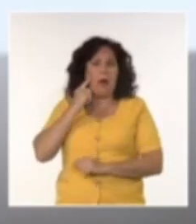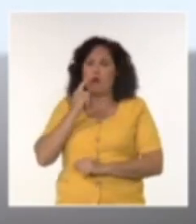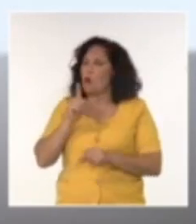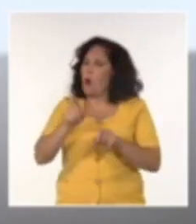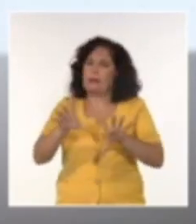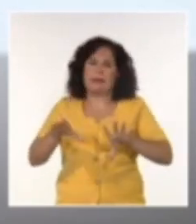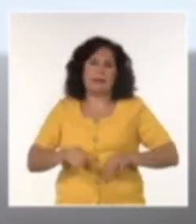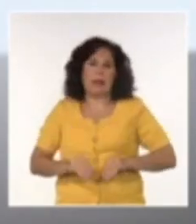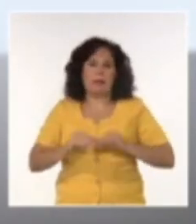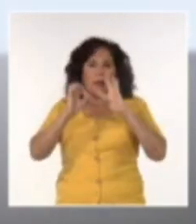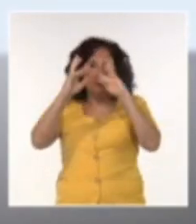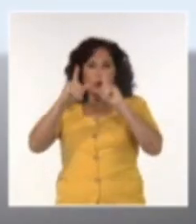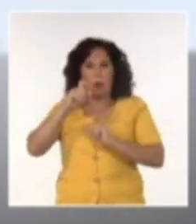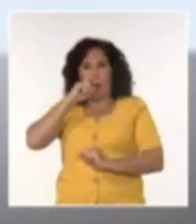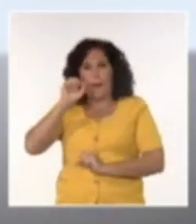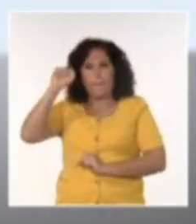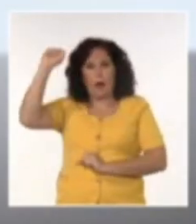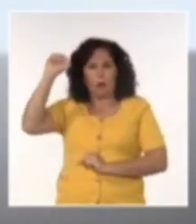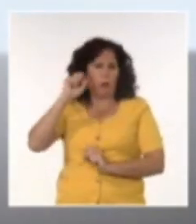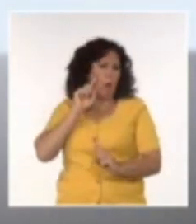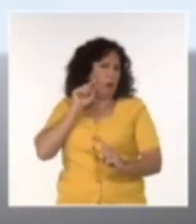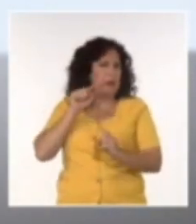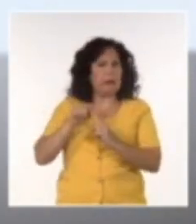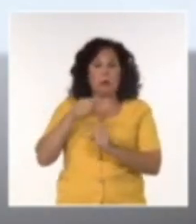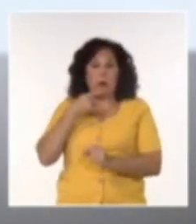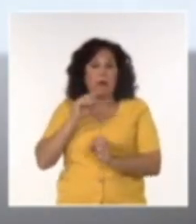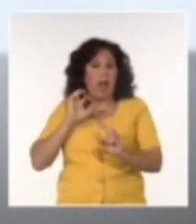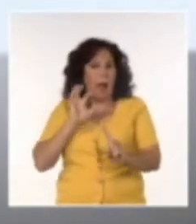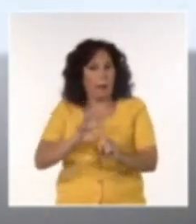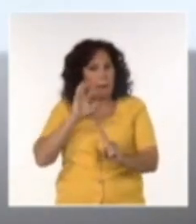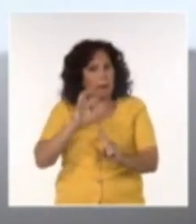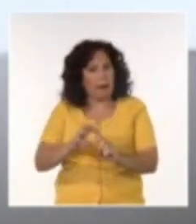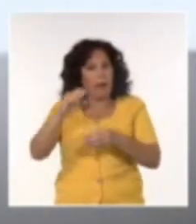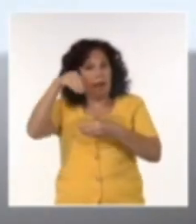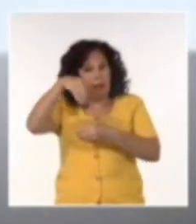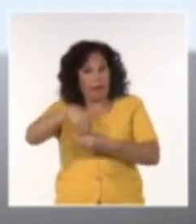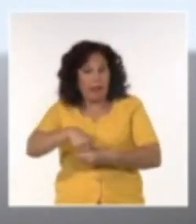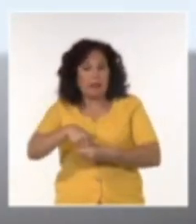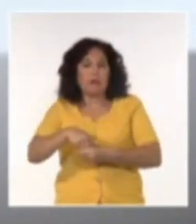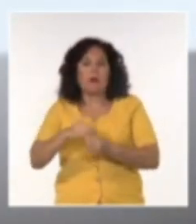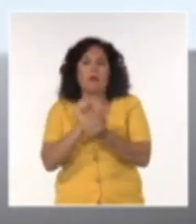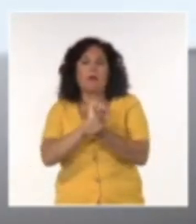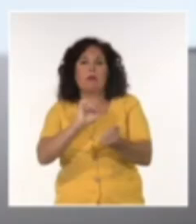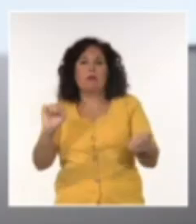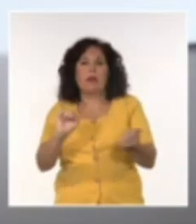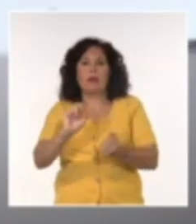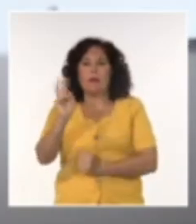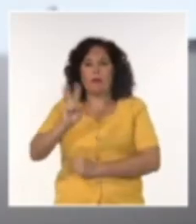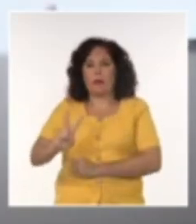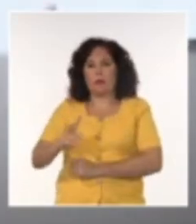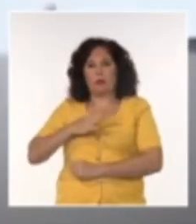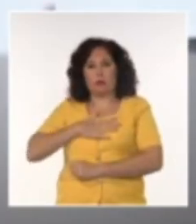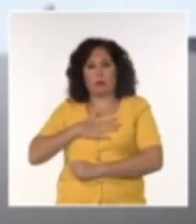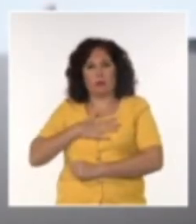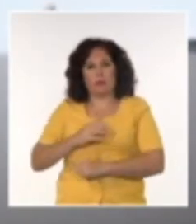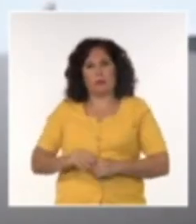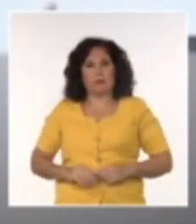los resultados con el objetivo de amenazar una vez más la democracia y la soberanía de la patria de Chávez.